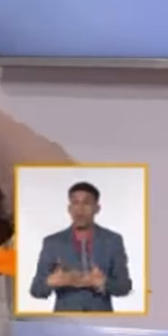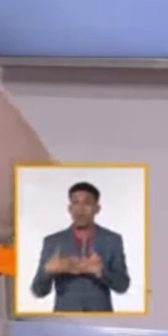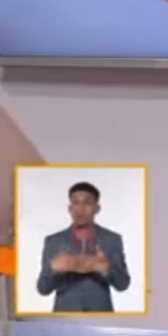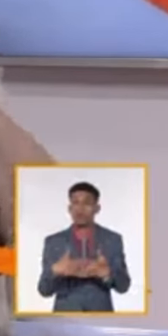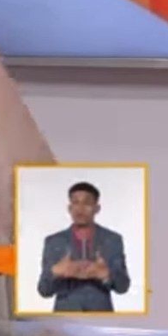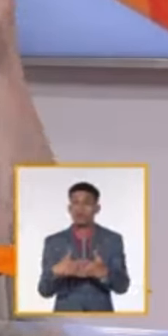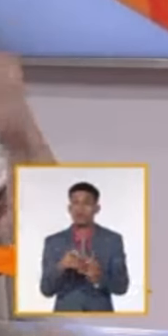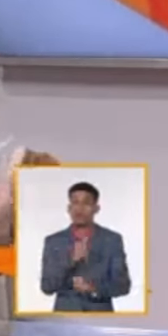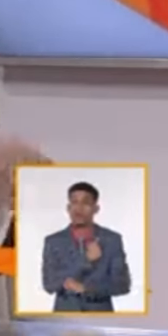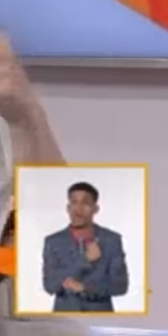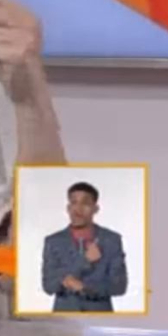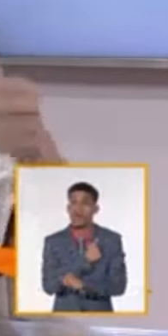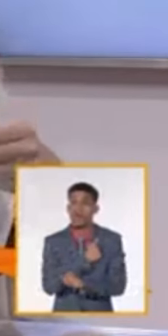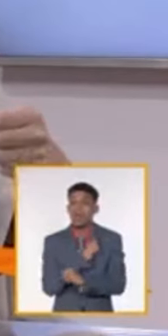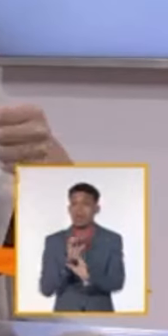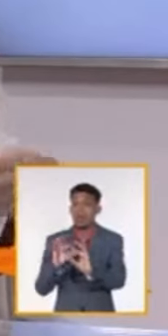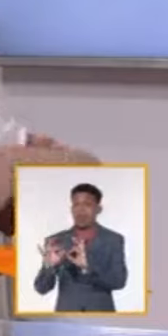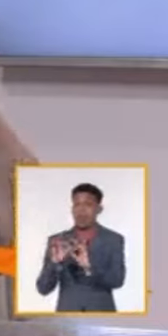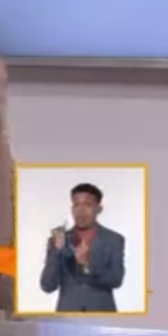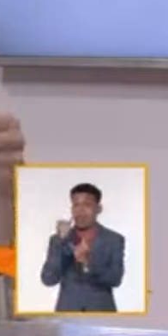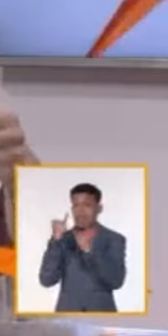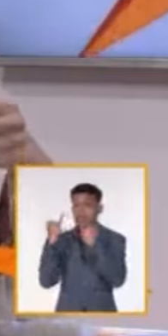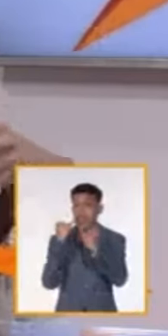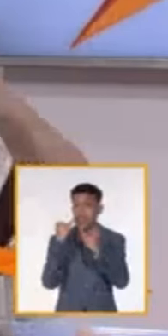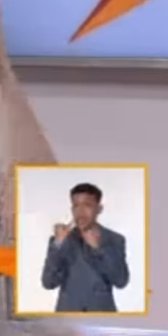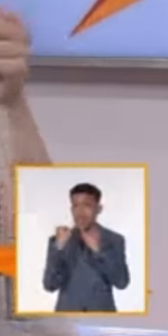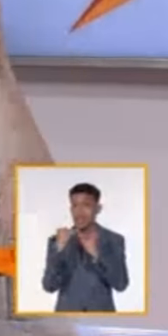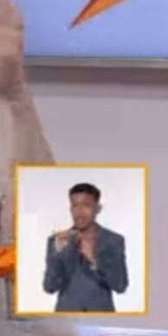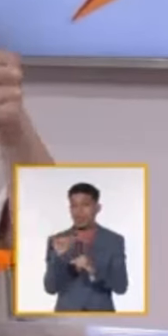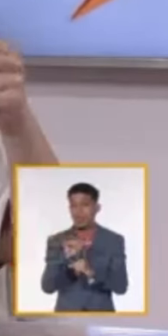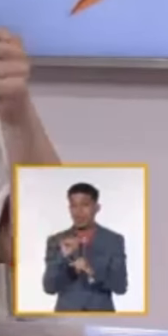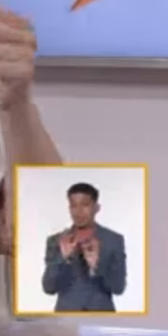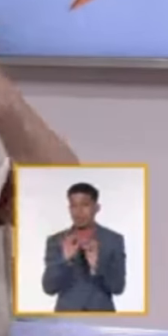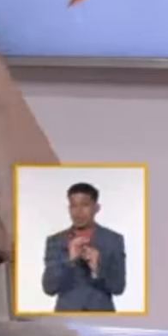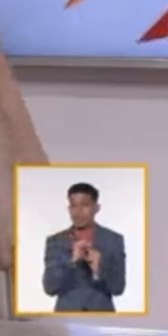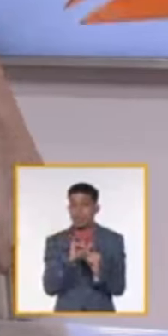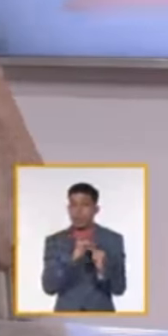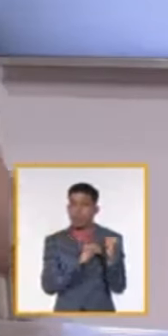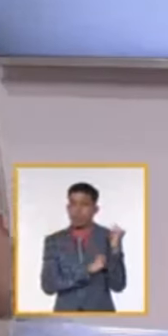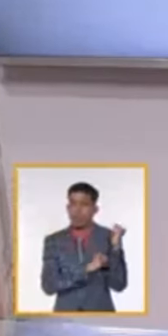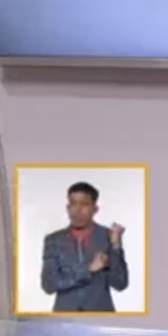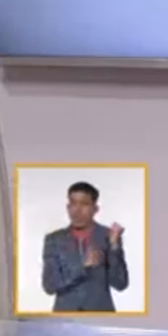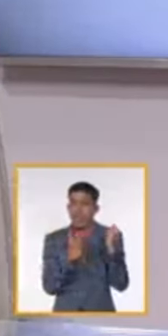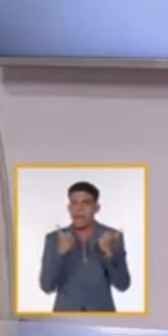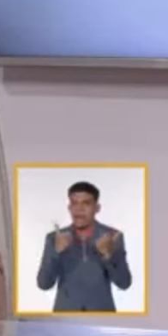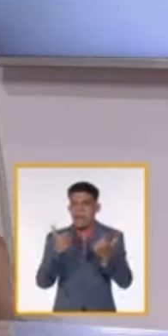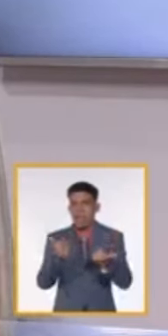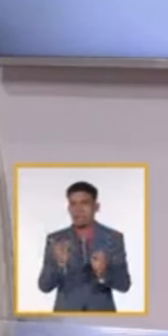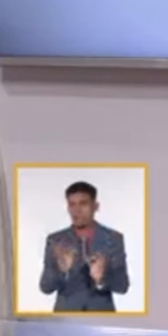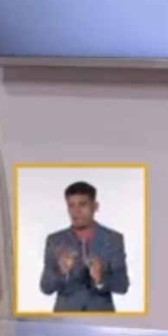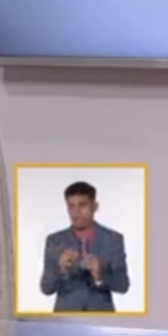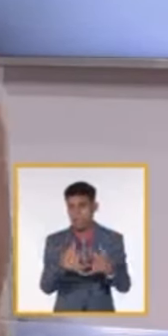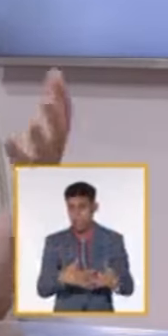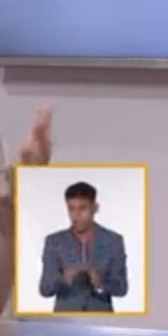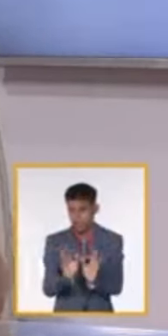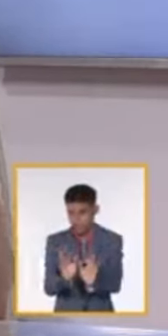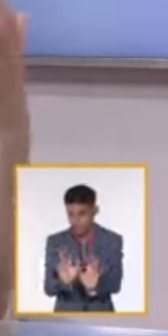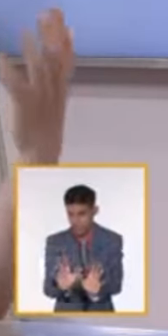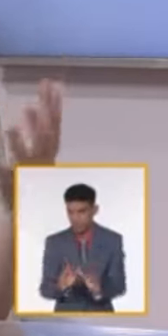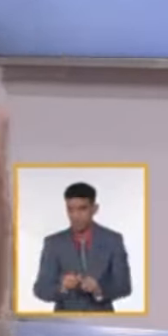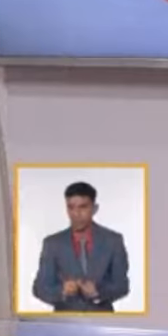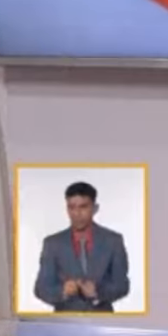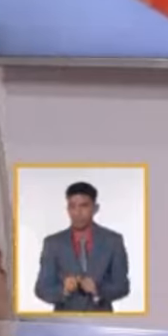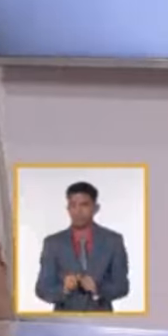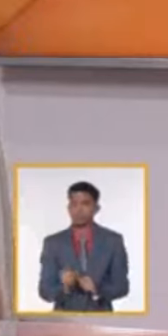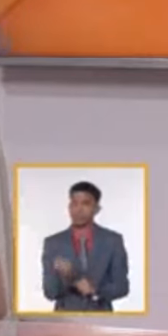sus ganancias. Hemos visto cuán lejos pueden llegar, pero también hemos podido ver cuán lejos podemos